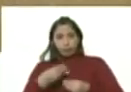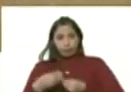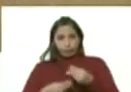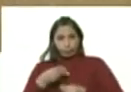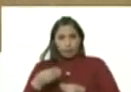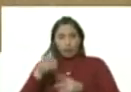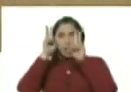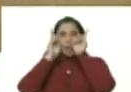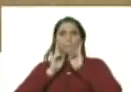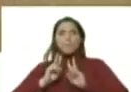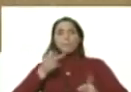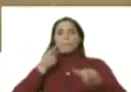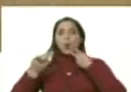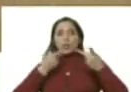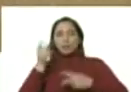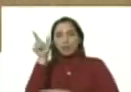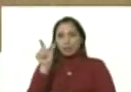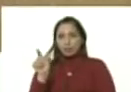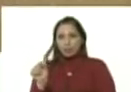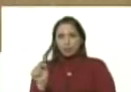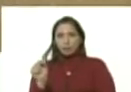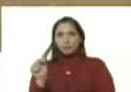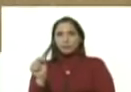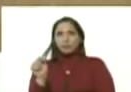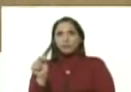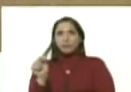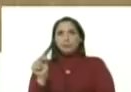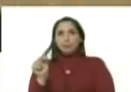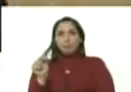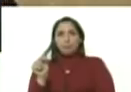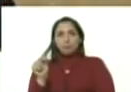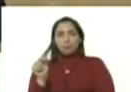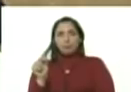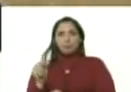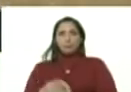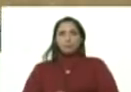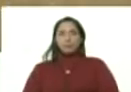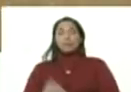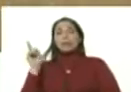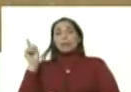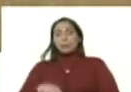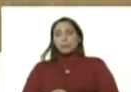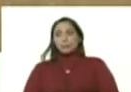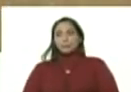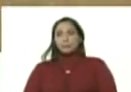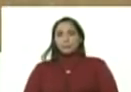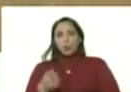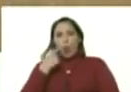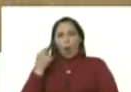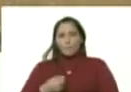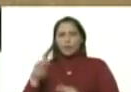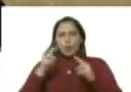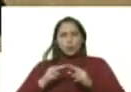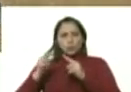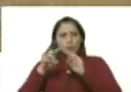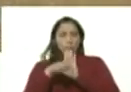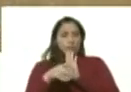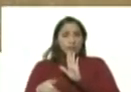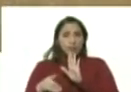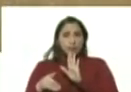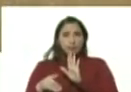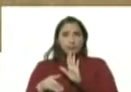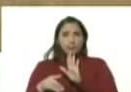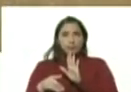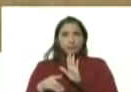limpiar pues la política italiana del componente vicioso de las mafias, pero también un hombre conocedor del derecho que va